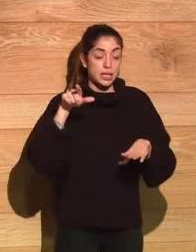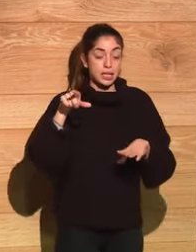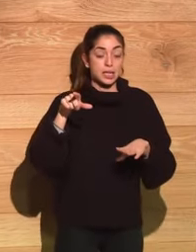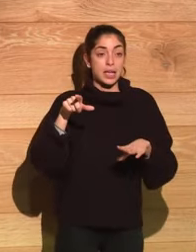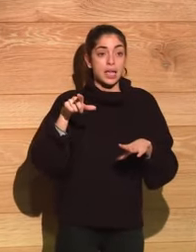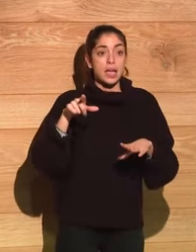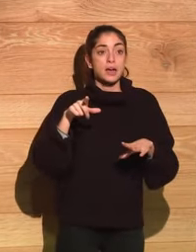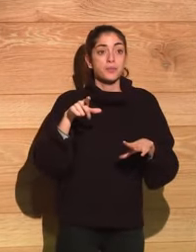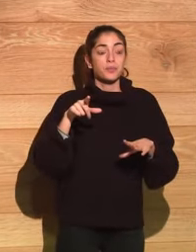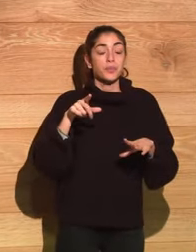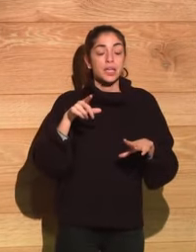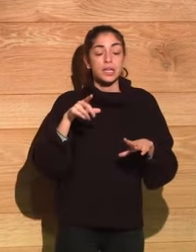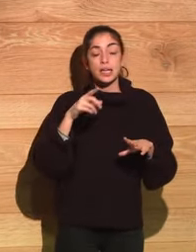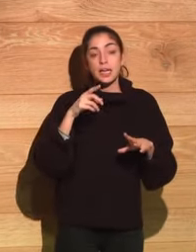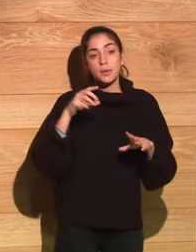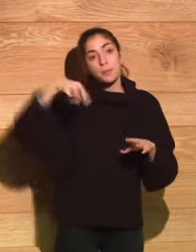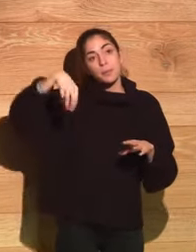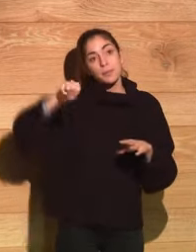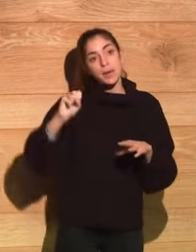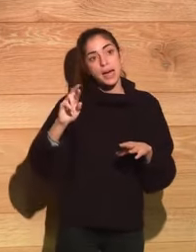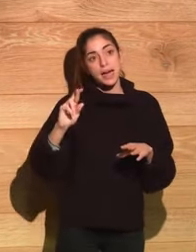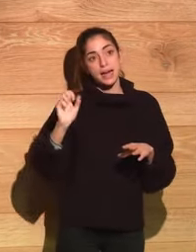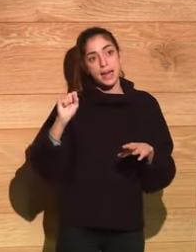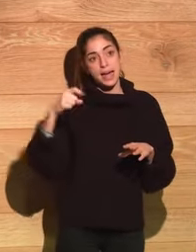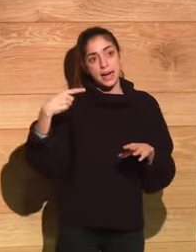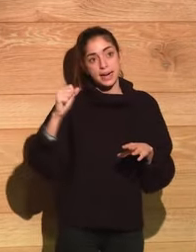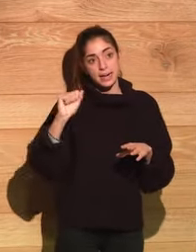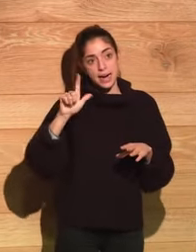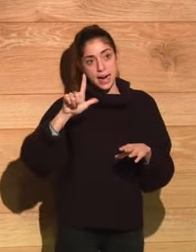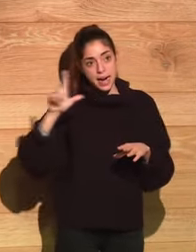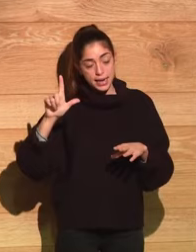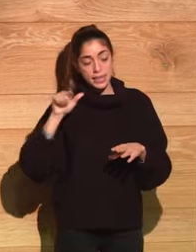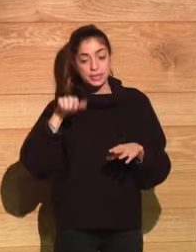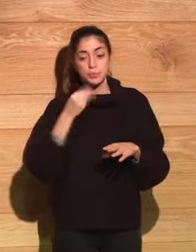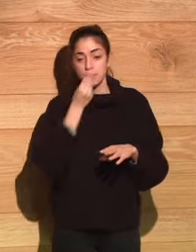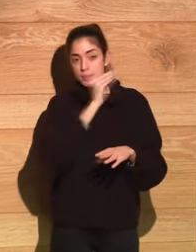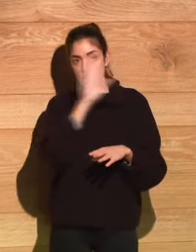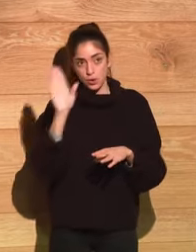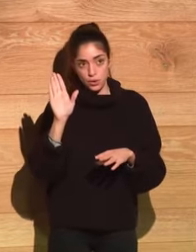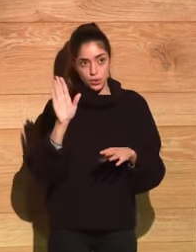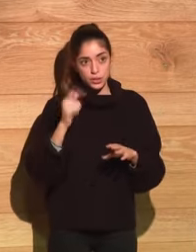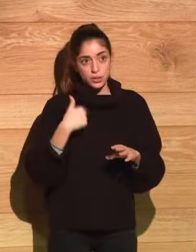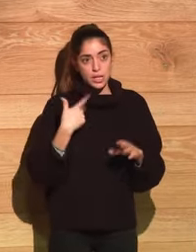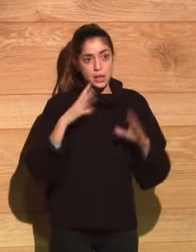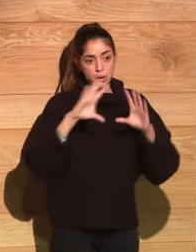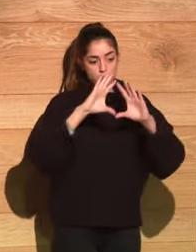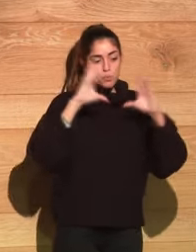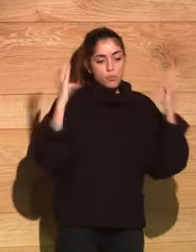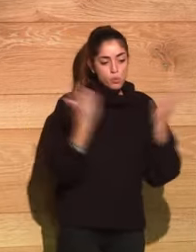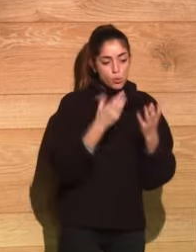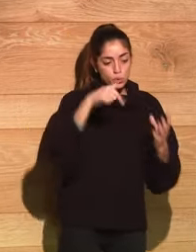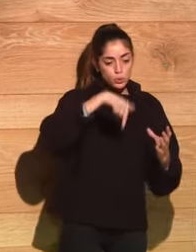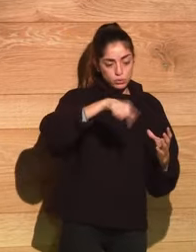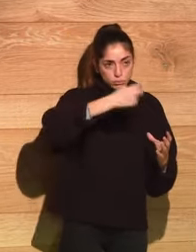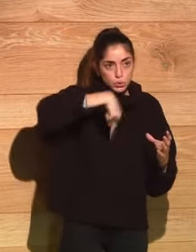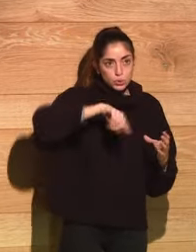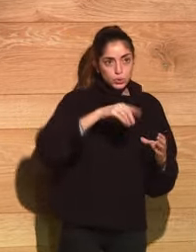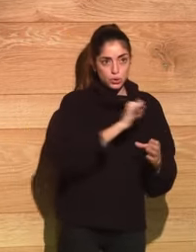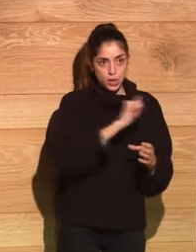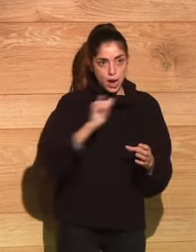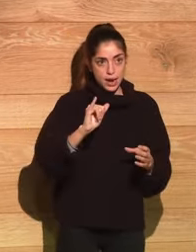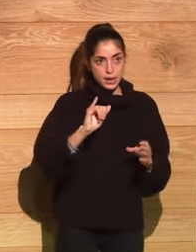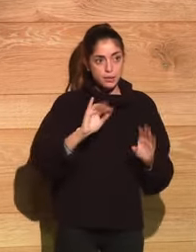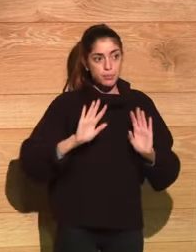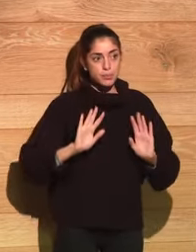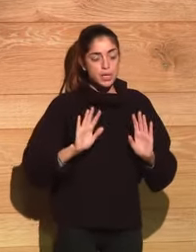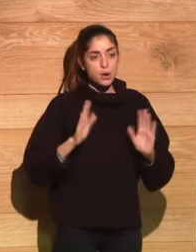Maraval. Recuerdo que aquello me impresionó porque era como estar en el mundo, no como haber desaparecido, sino estábamos en el mundo realmente en